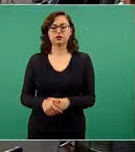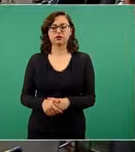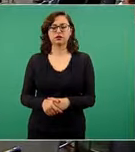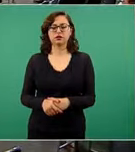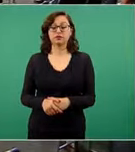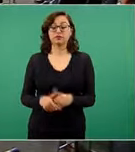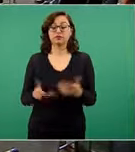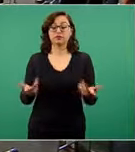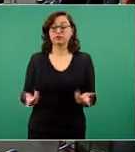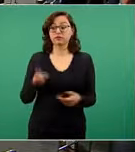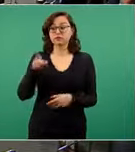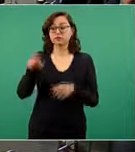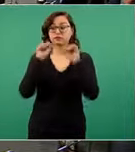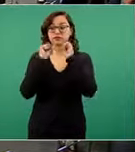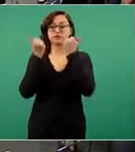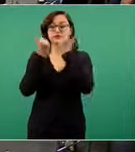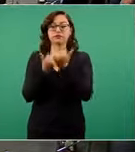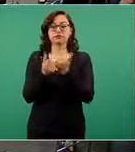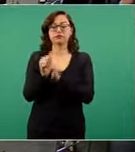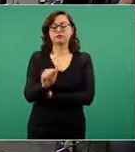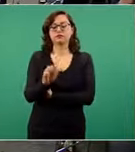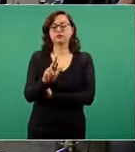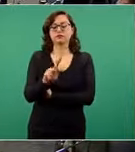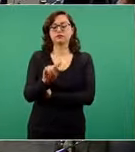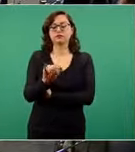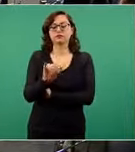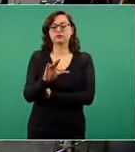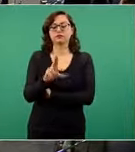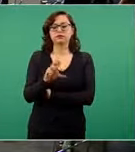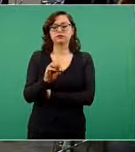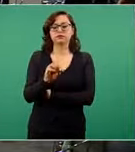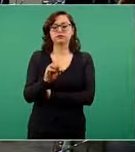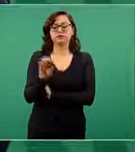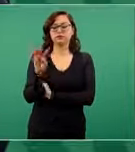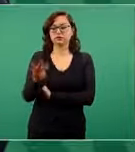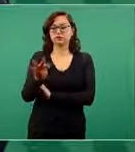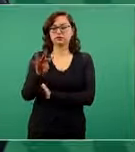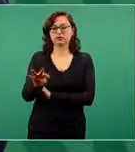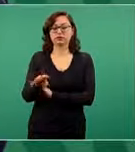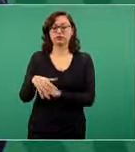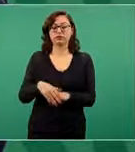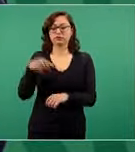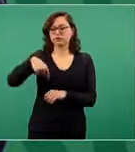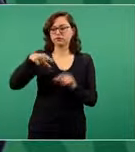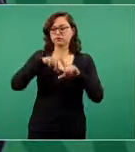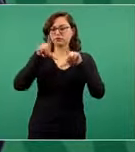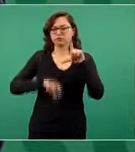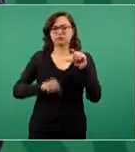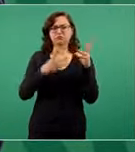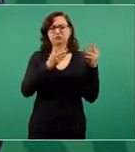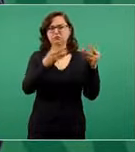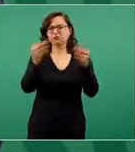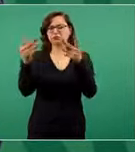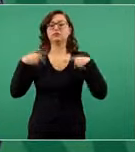el artículo 19 no lo sabía la gente en México.